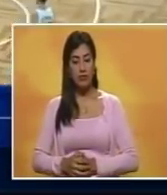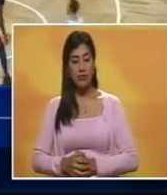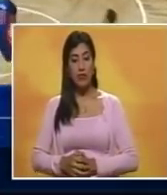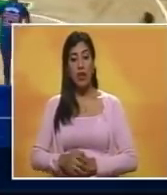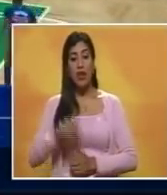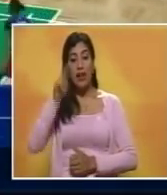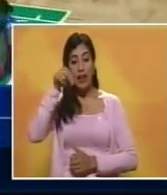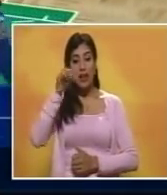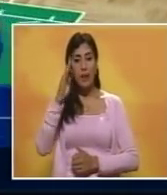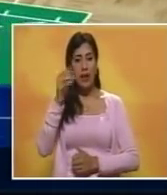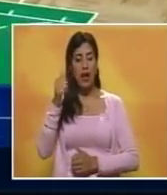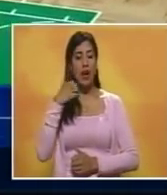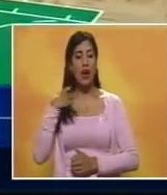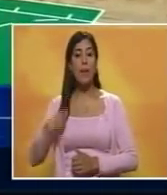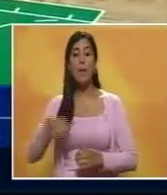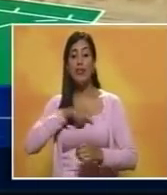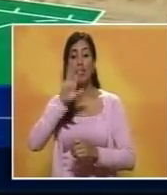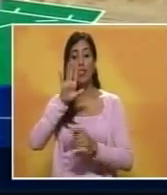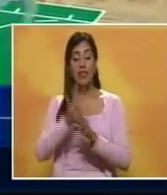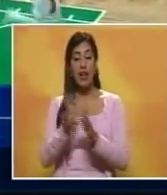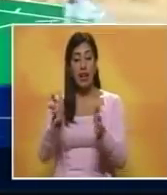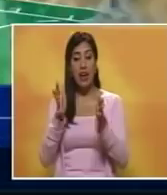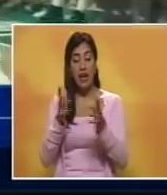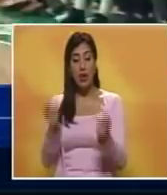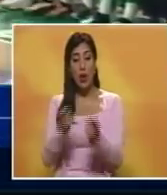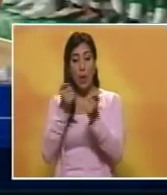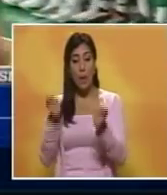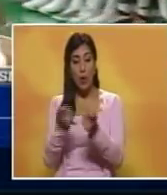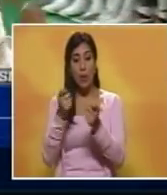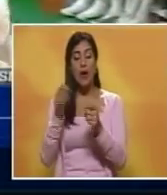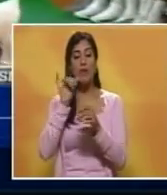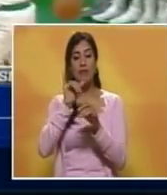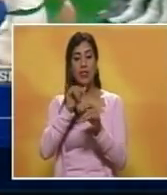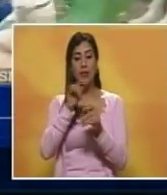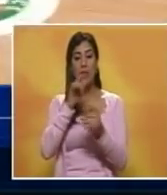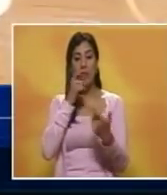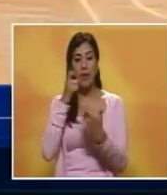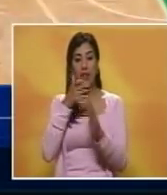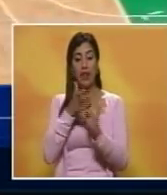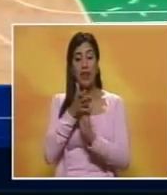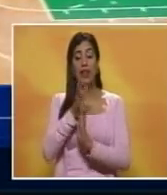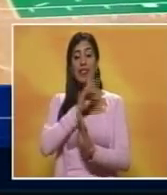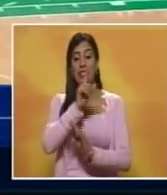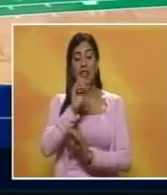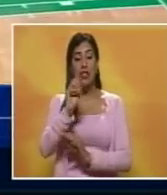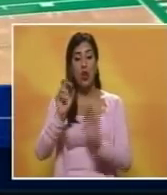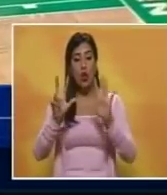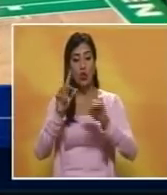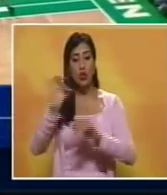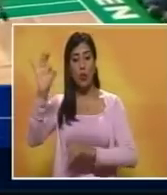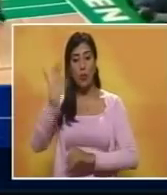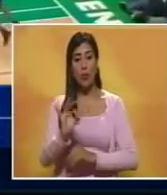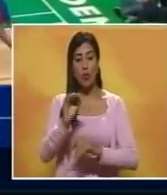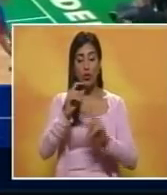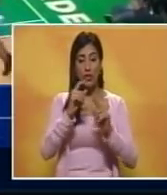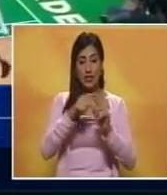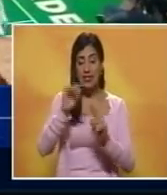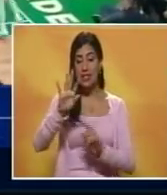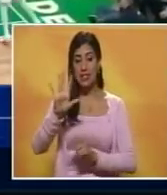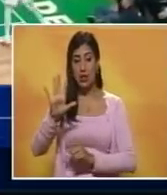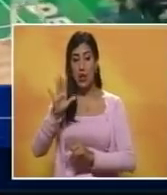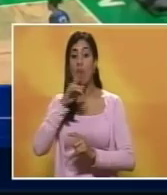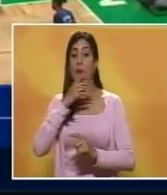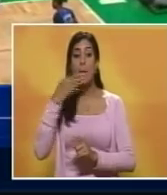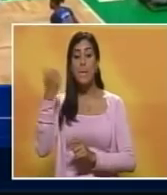En la NBA, los Celtics de Boston sumaron su 5ª victoria de la campaña, esta vez ante los Pistones de Detroit 108-105. Kyrie Irving